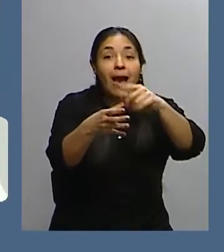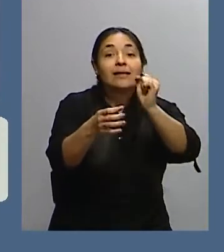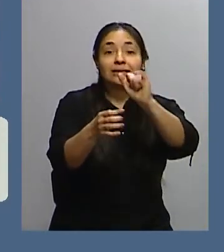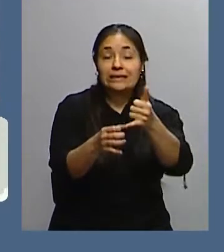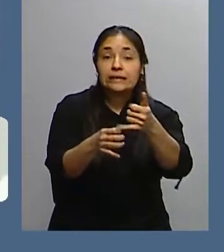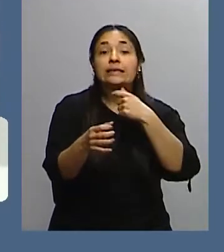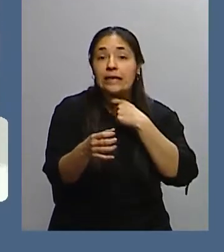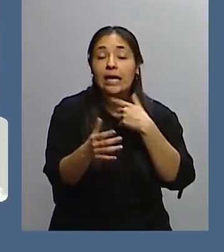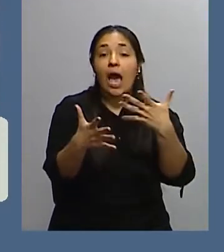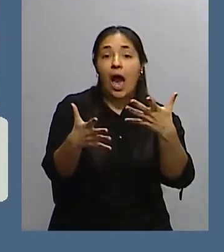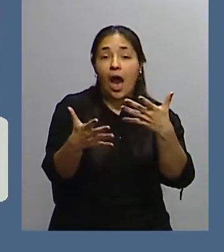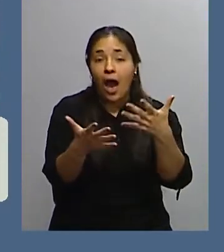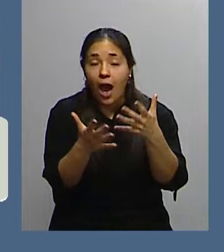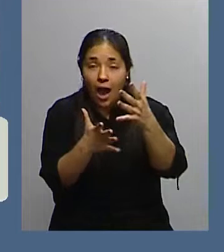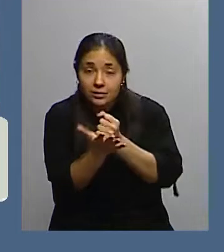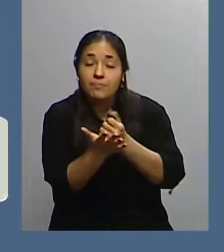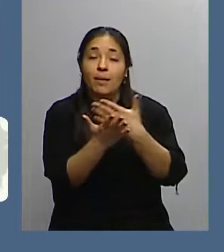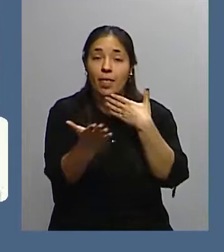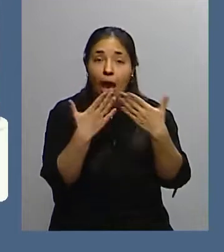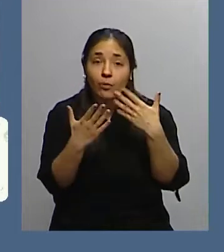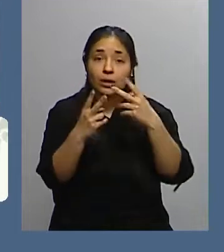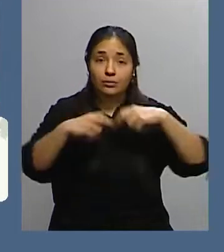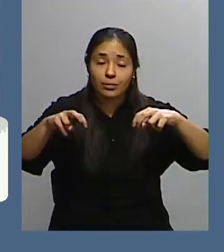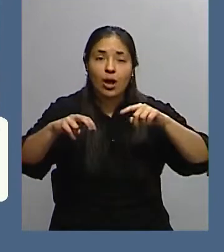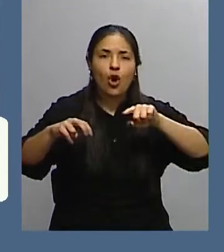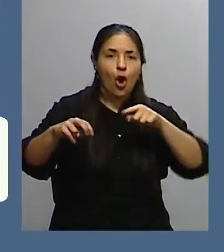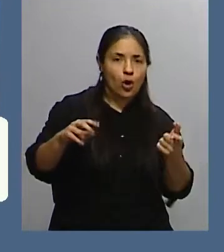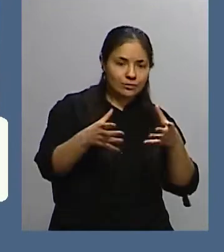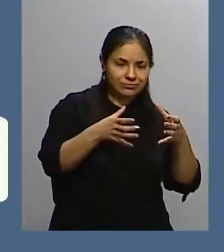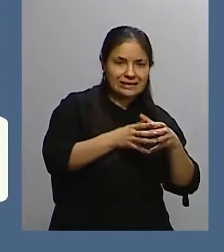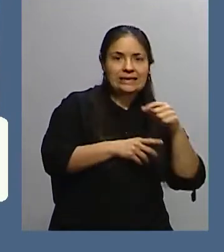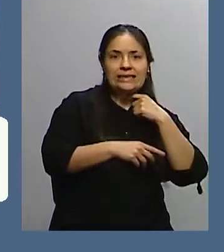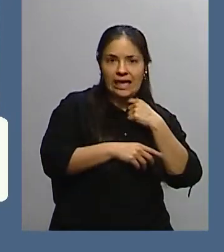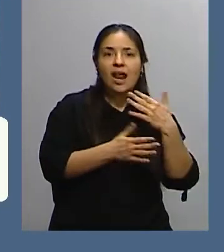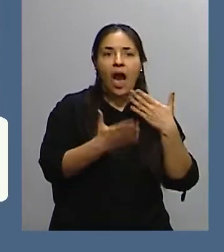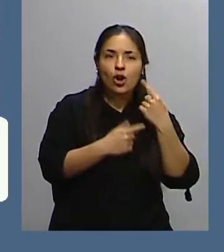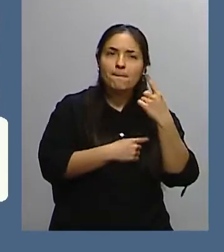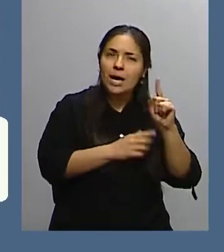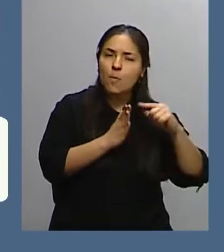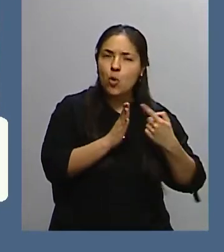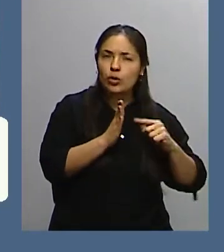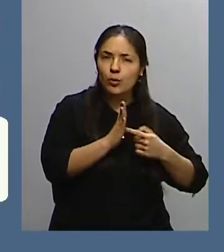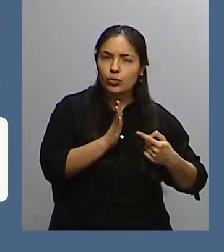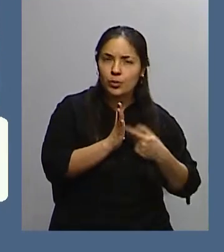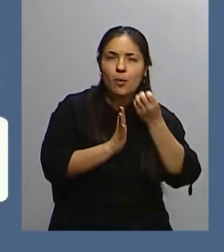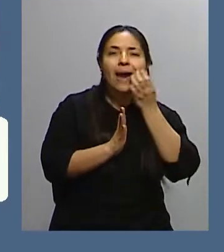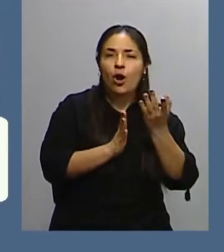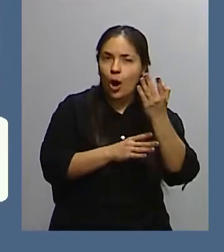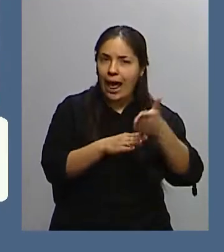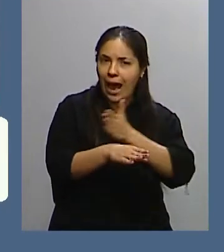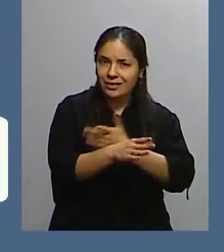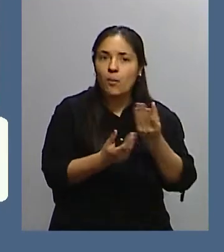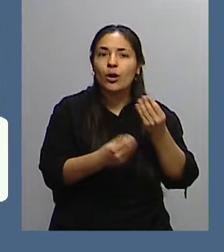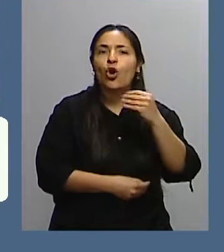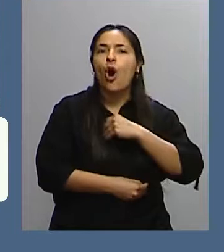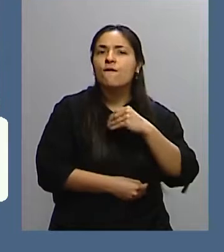con facilidad, otros que tienen disponibilidad del diálogo pero con mejores condiciones, porque también hay una desconfianza